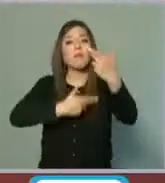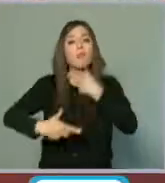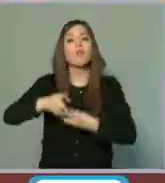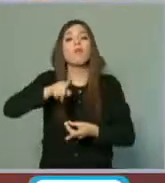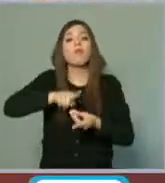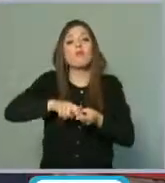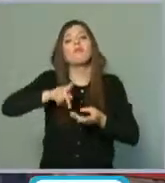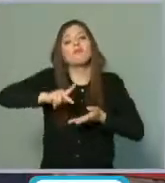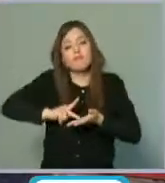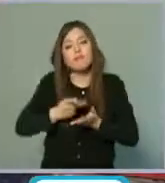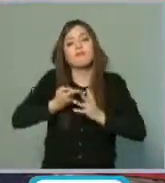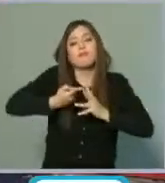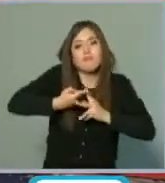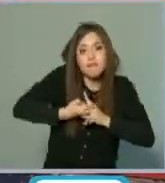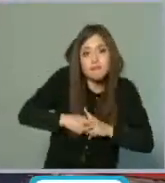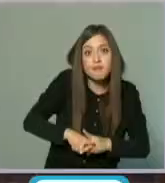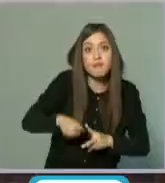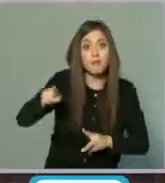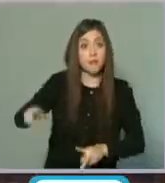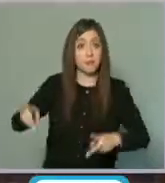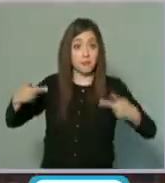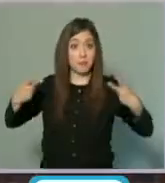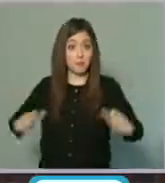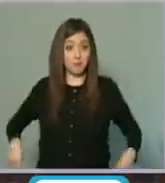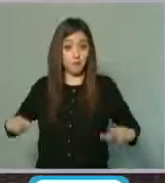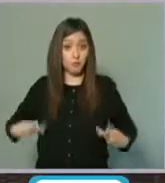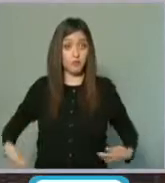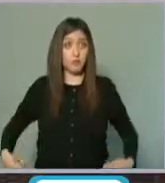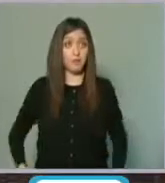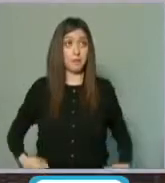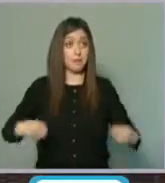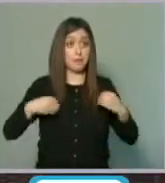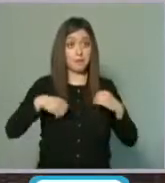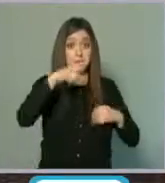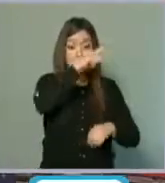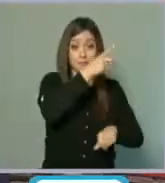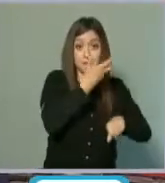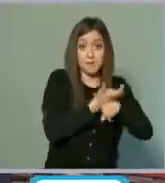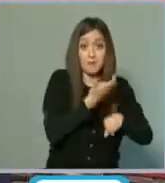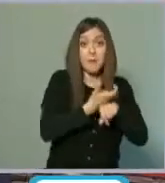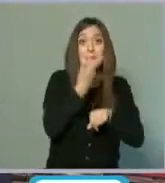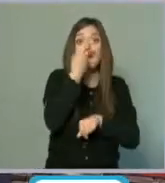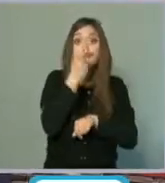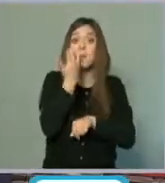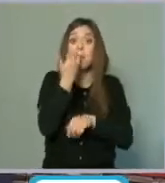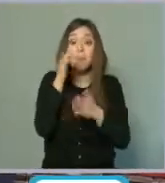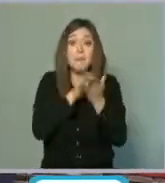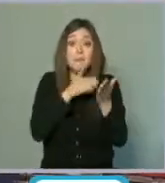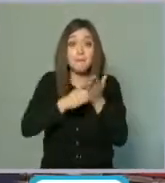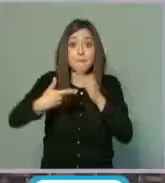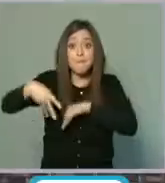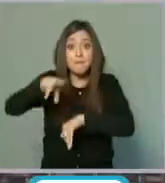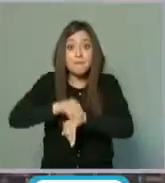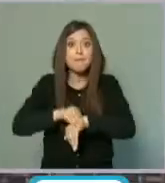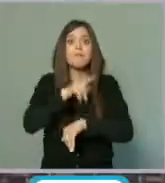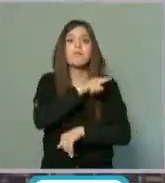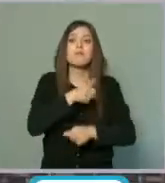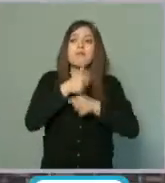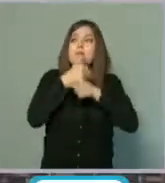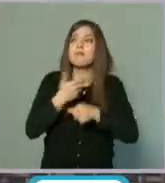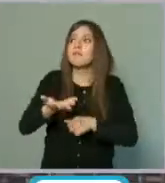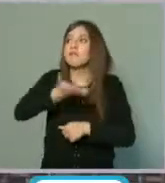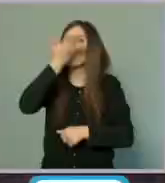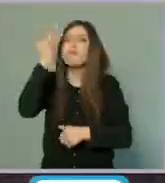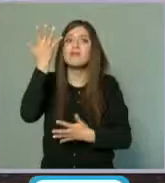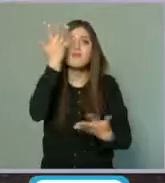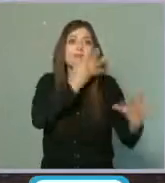al final las personas que viven como indocumentadas en los Estados Unidos son los únicos que están padeciendo esta situación. Así es, que están en la incertidumbre,